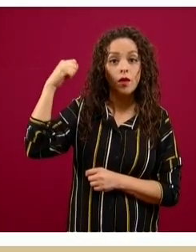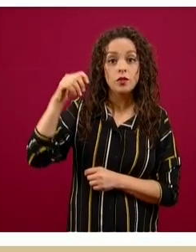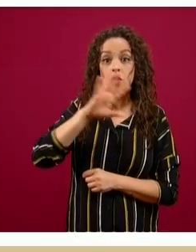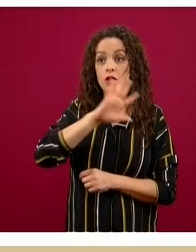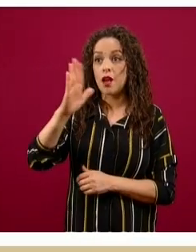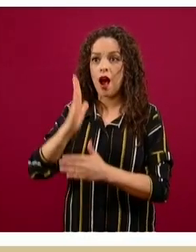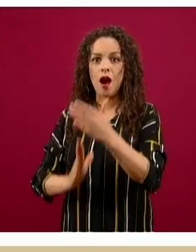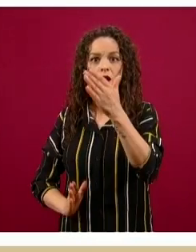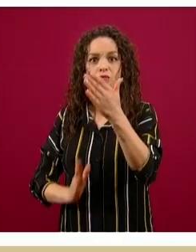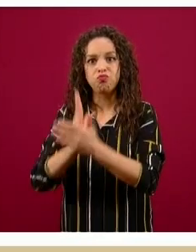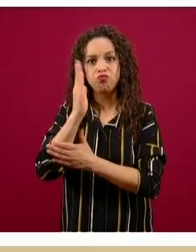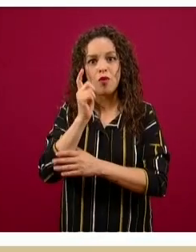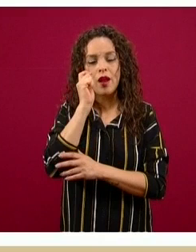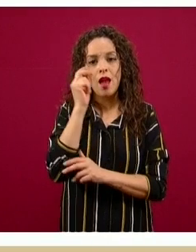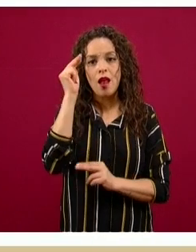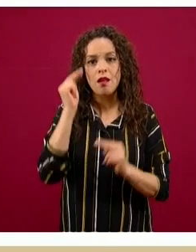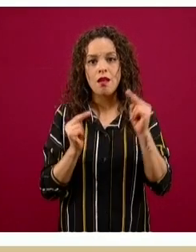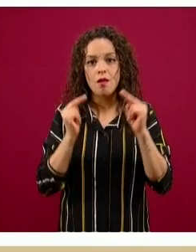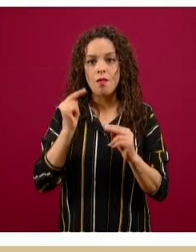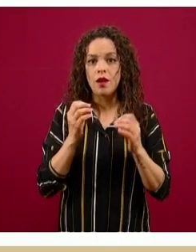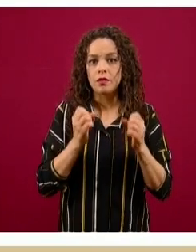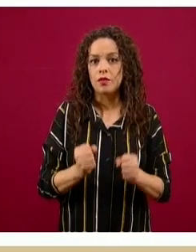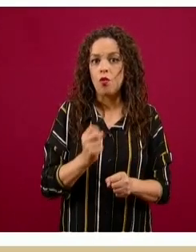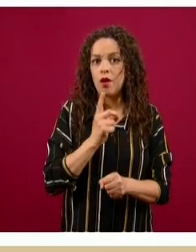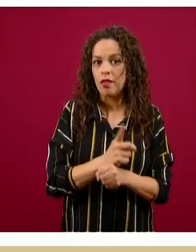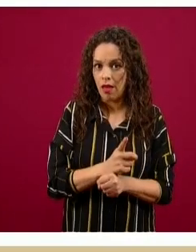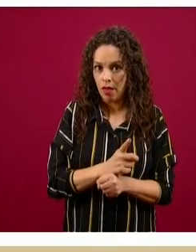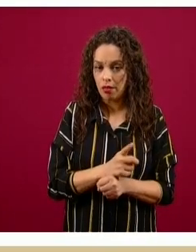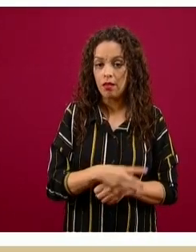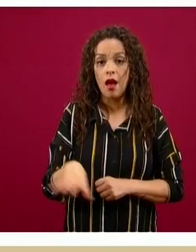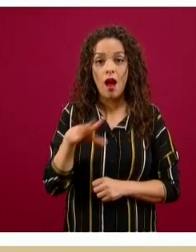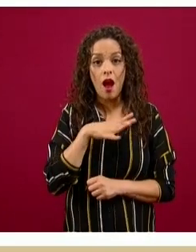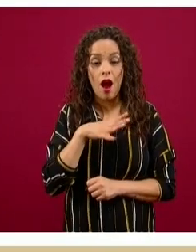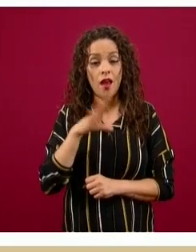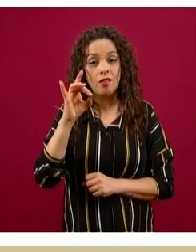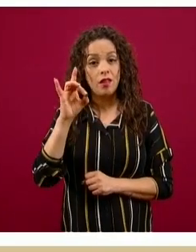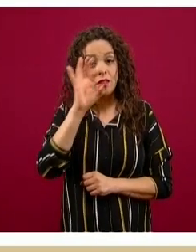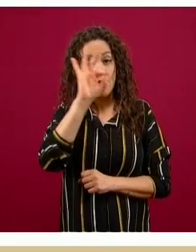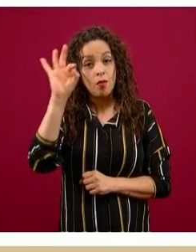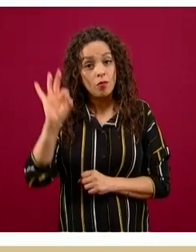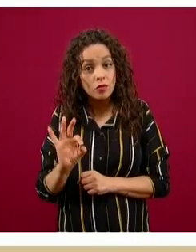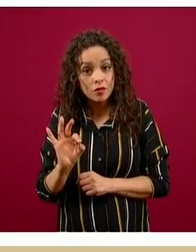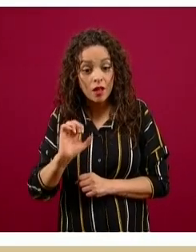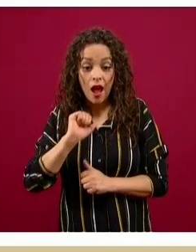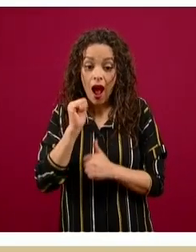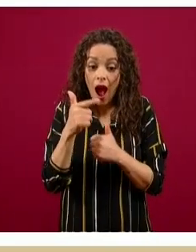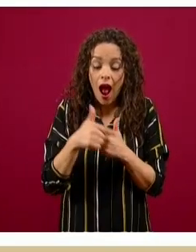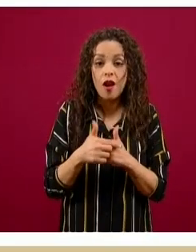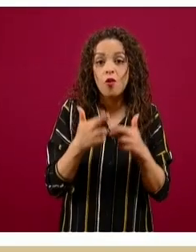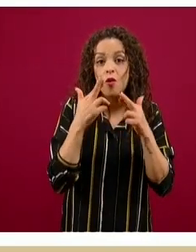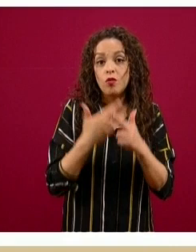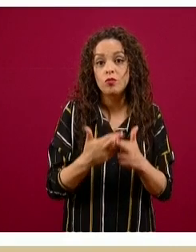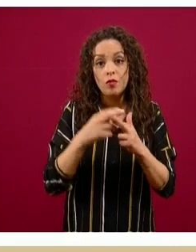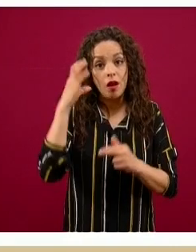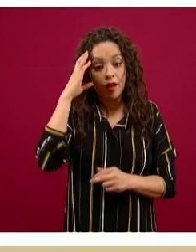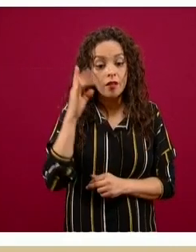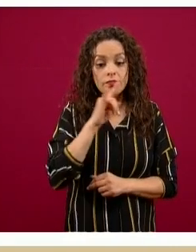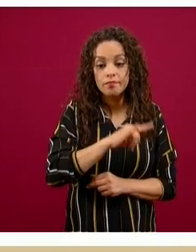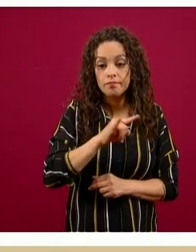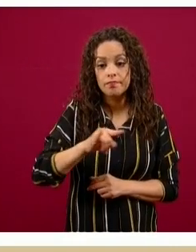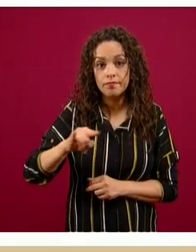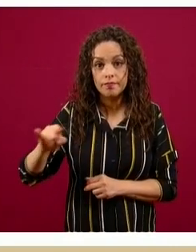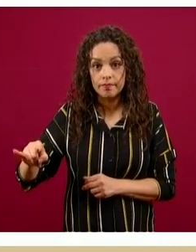ese nivel de seguridad de al menos tener un 30% de disponibilidad, de hecho